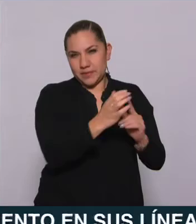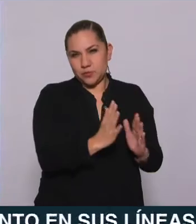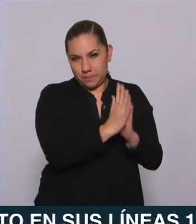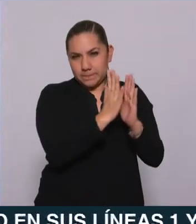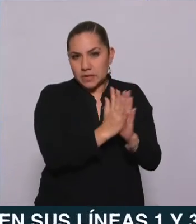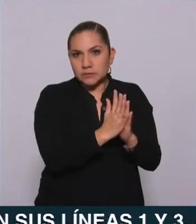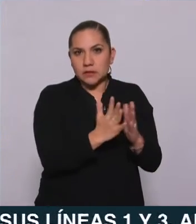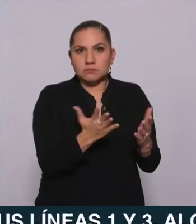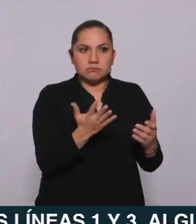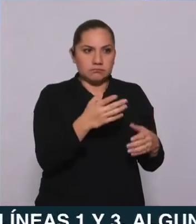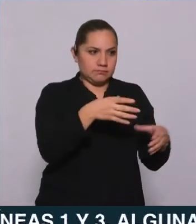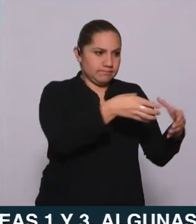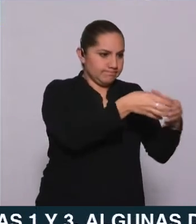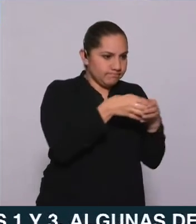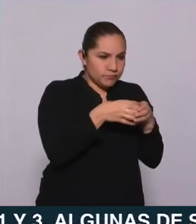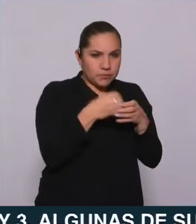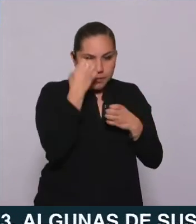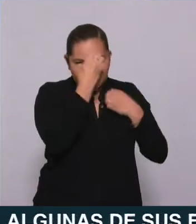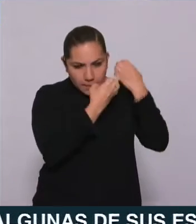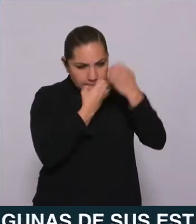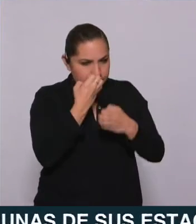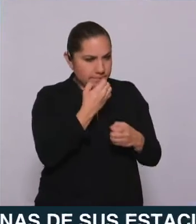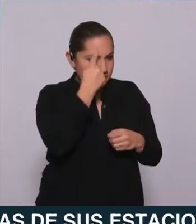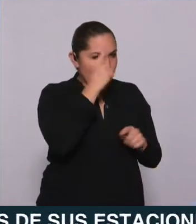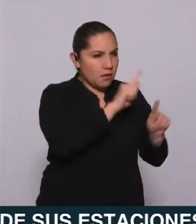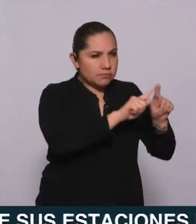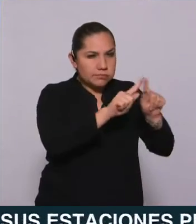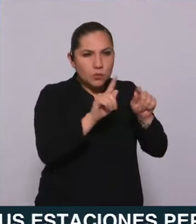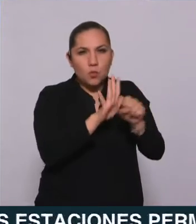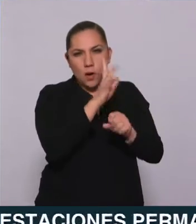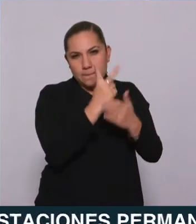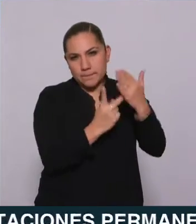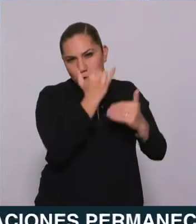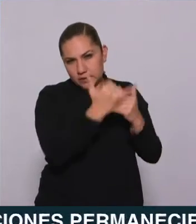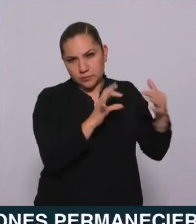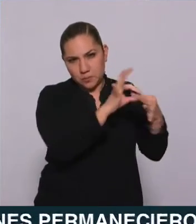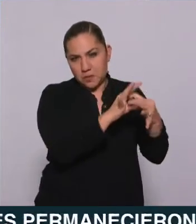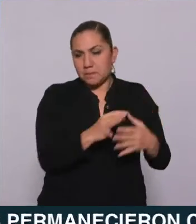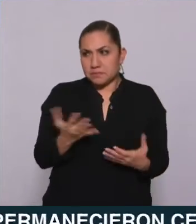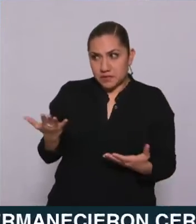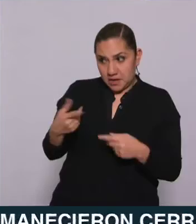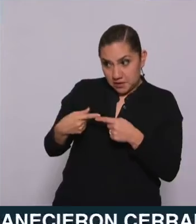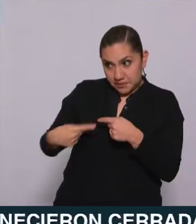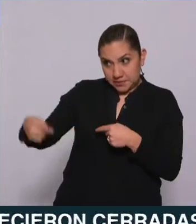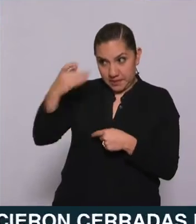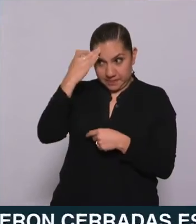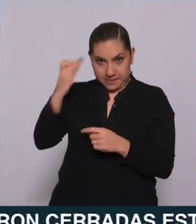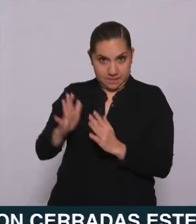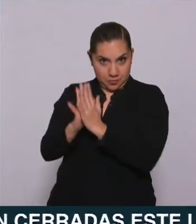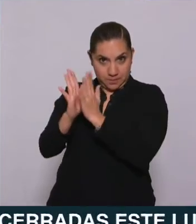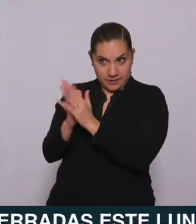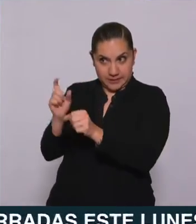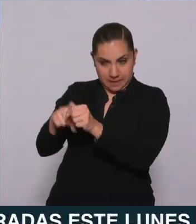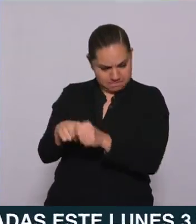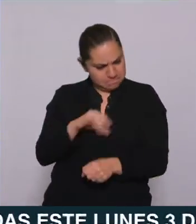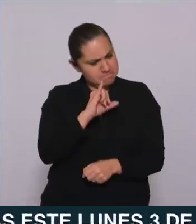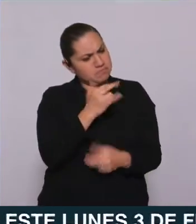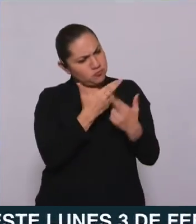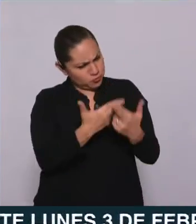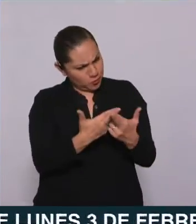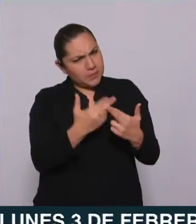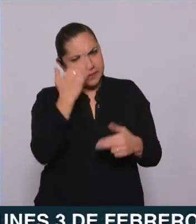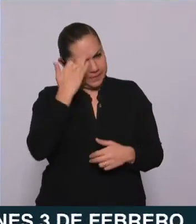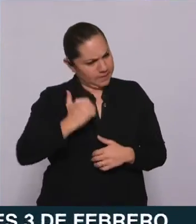volcarse a participar. Todavía tienen tiempo a participar. Sí, todavía tenemos 2 semanitas más. Pues ahí están las 2 semanas, Gerardo Gracias, González. Muchas Gerardo. gracias Estamos a por sus órdenes.